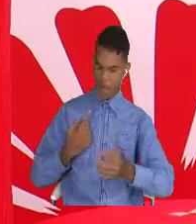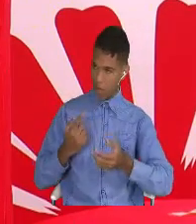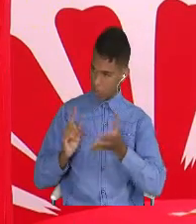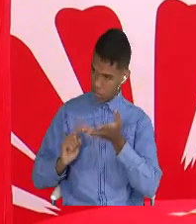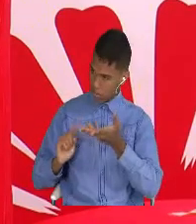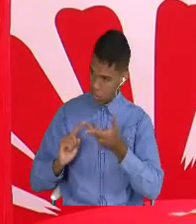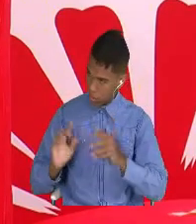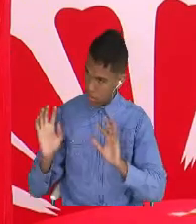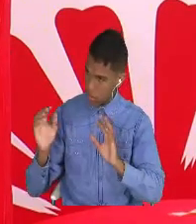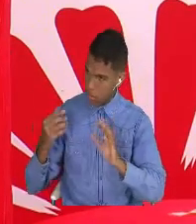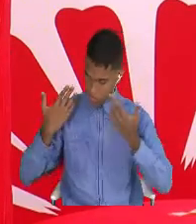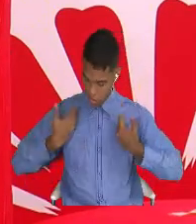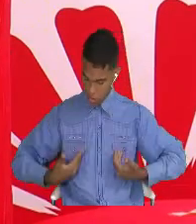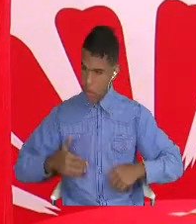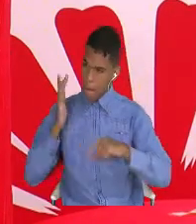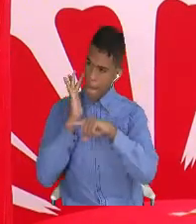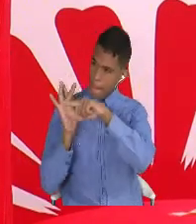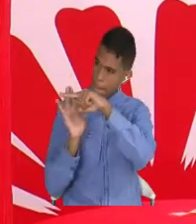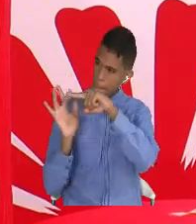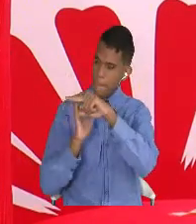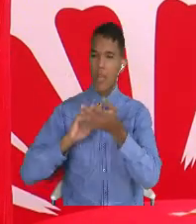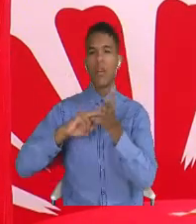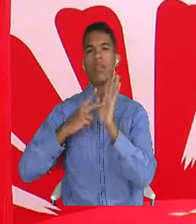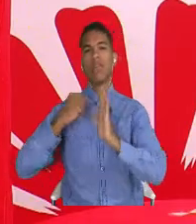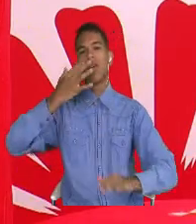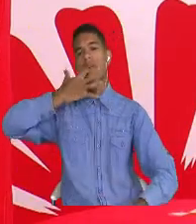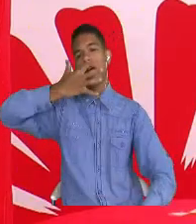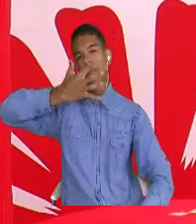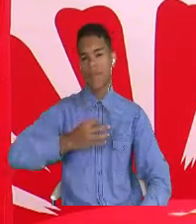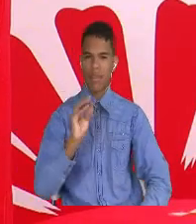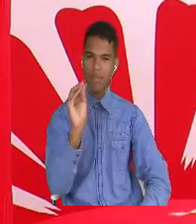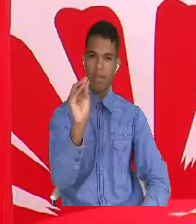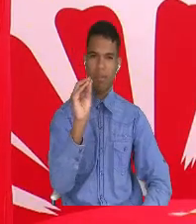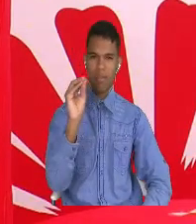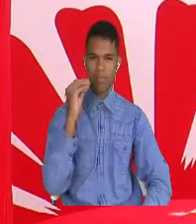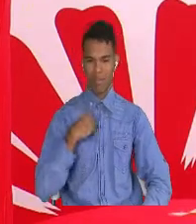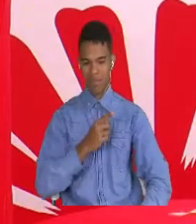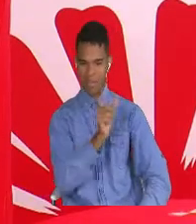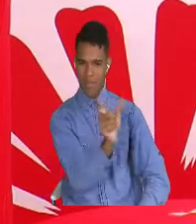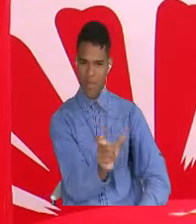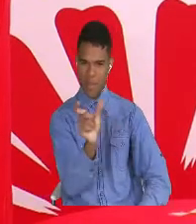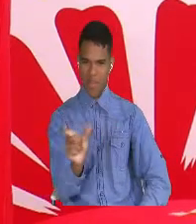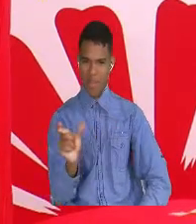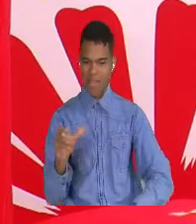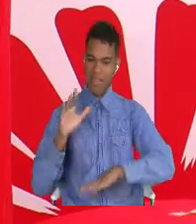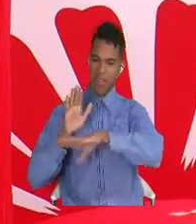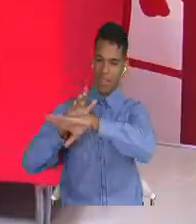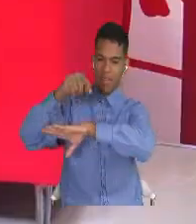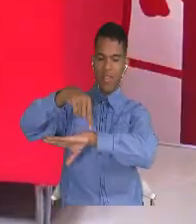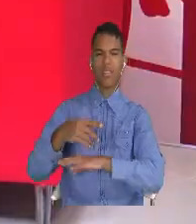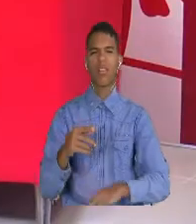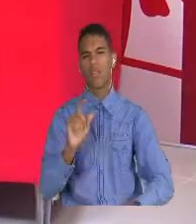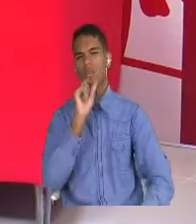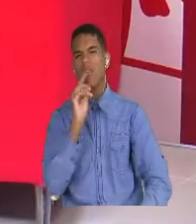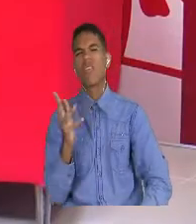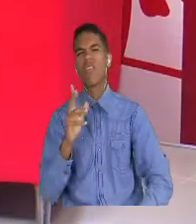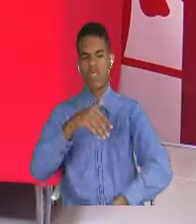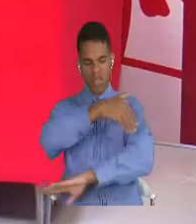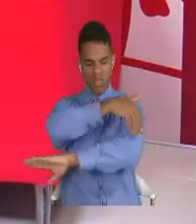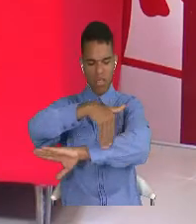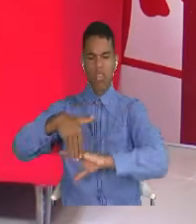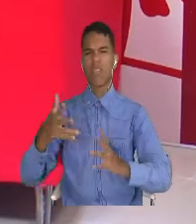Cintia, lo importante es ser sinceros con los pacientes y poder mostrarle los resultados. ¿Dónde está ubicado New Body? Bueno, nosotros